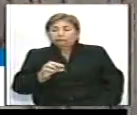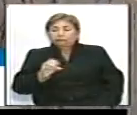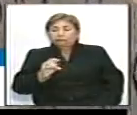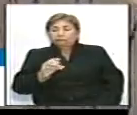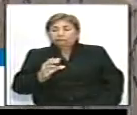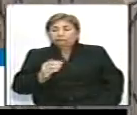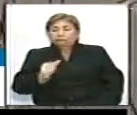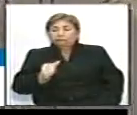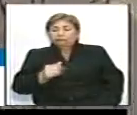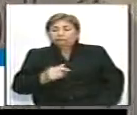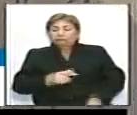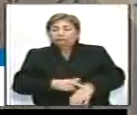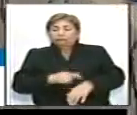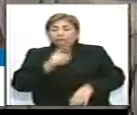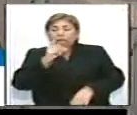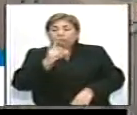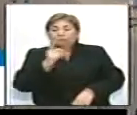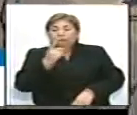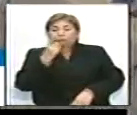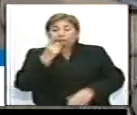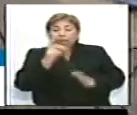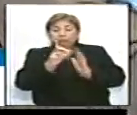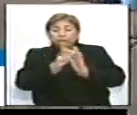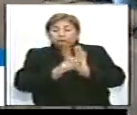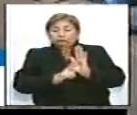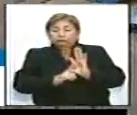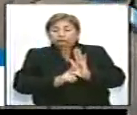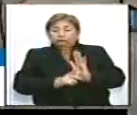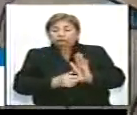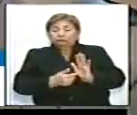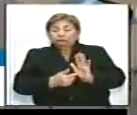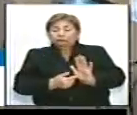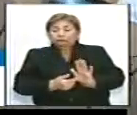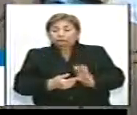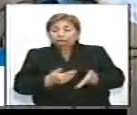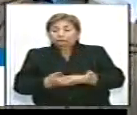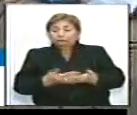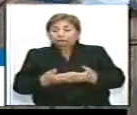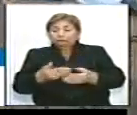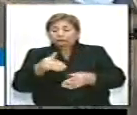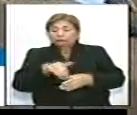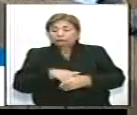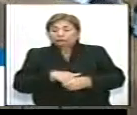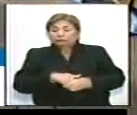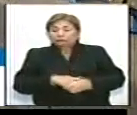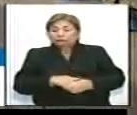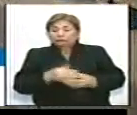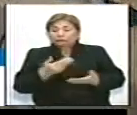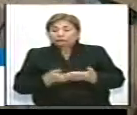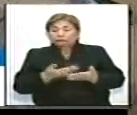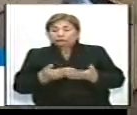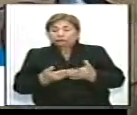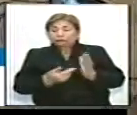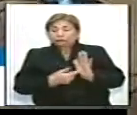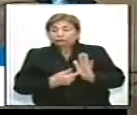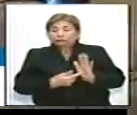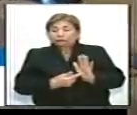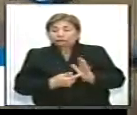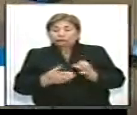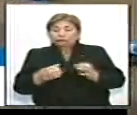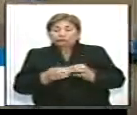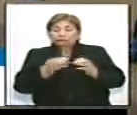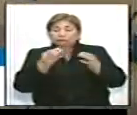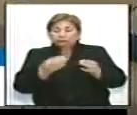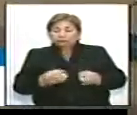Por tanto, siendo la única lista presentada, vamos a proceder a votar haciendo constar que contamos con el